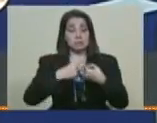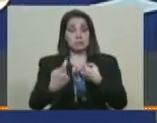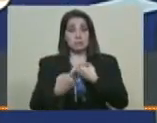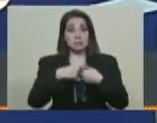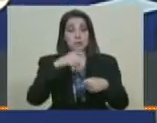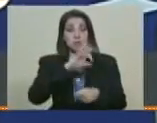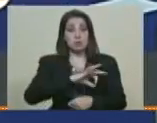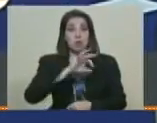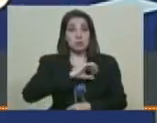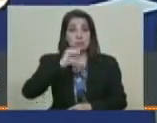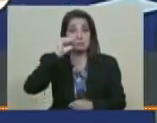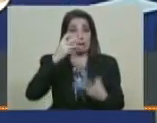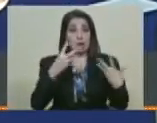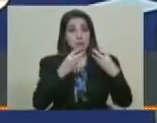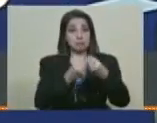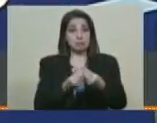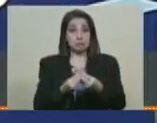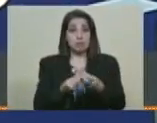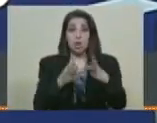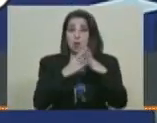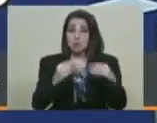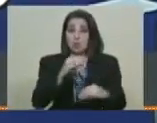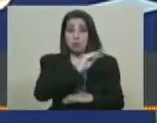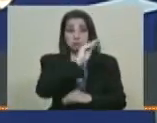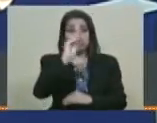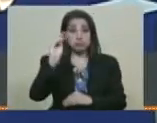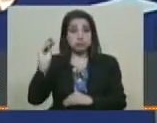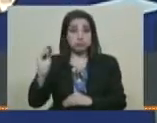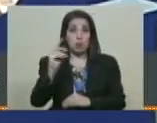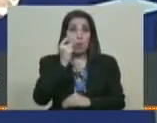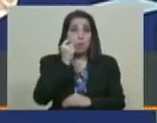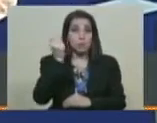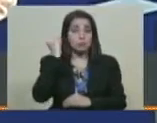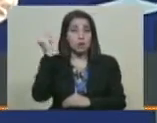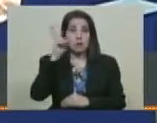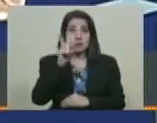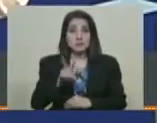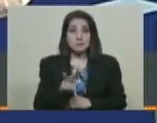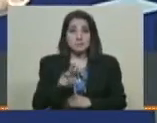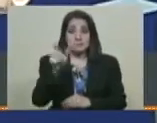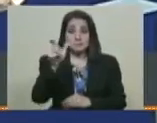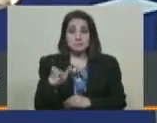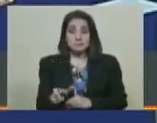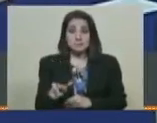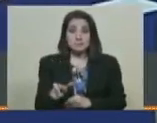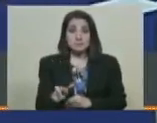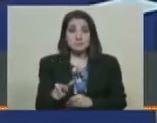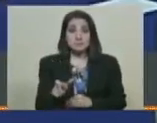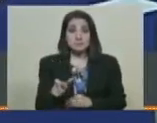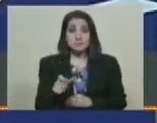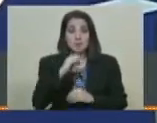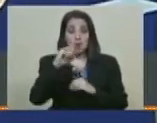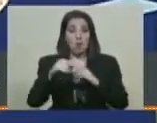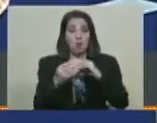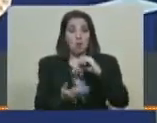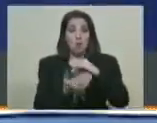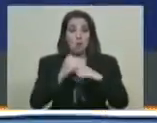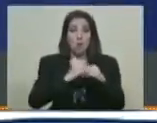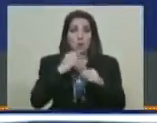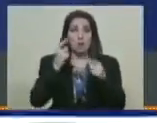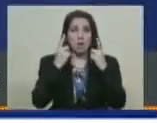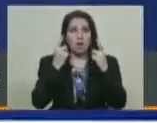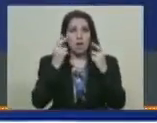sobre todo a todos los venezolanos y a todas las venezolanas. Jorge Rodríguez, compañero, Uzcategui,